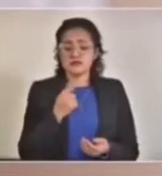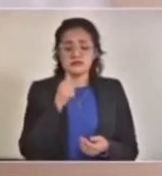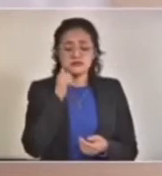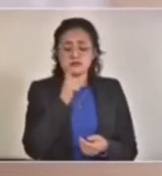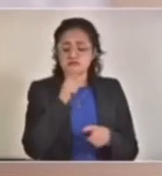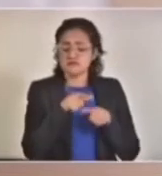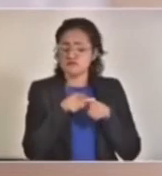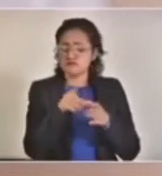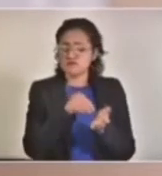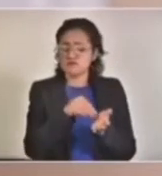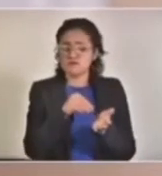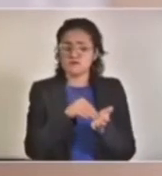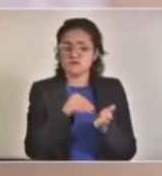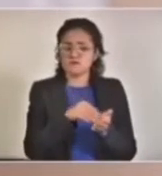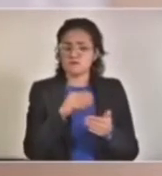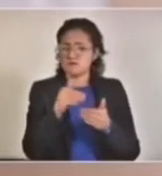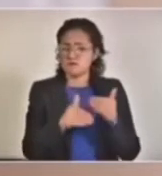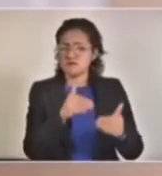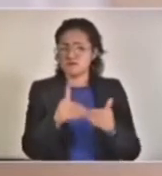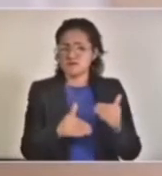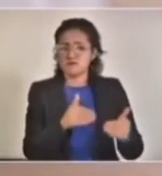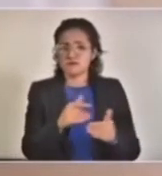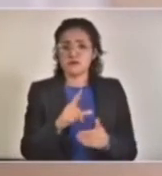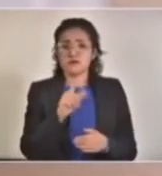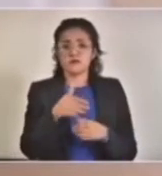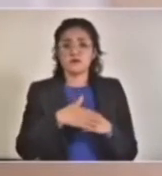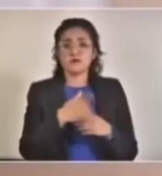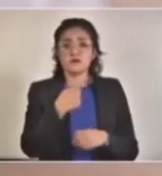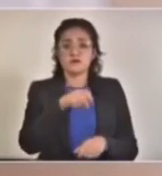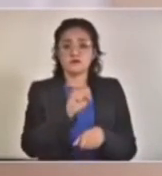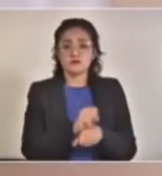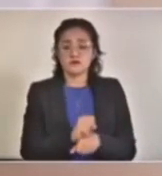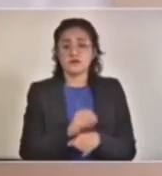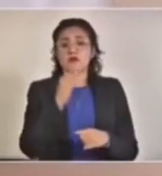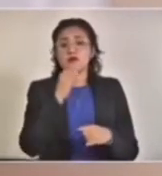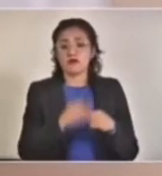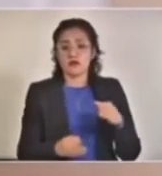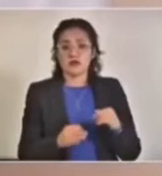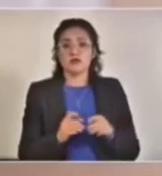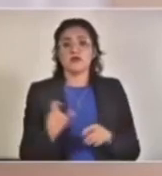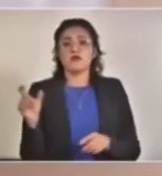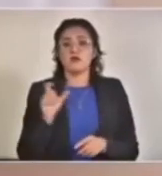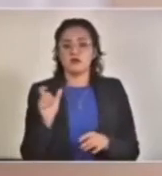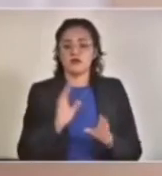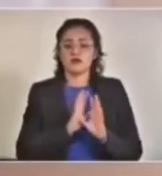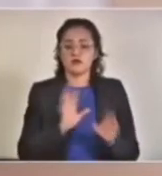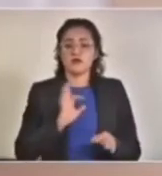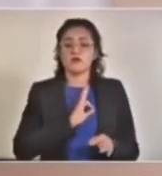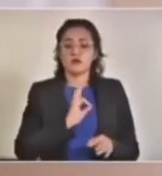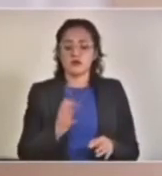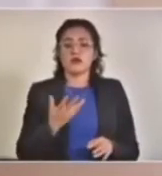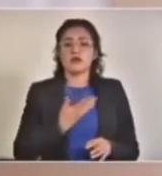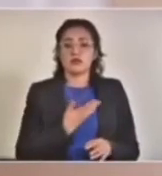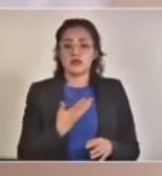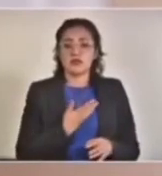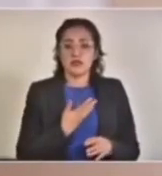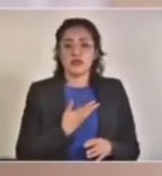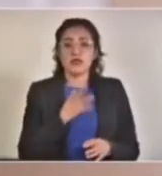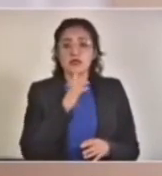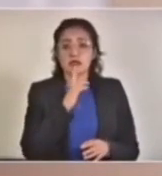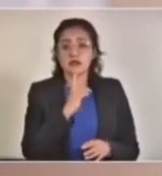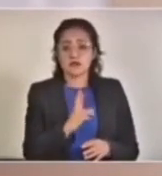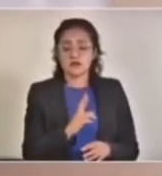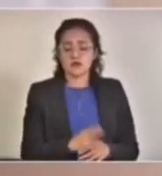este ritmo será la próxima semana al final cuando vayamos a poder tener resultados